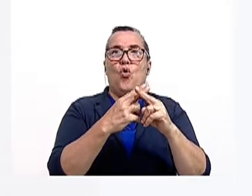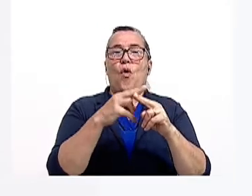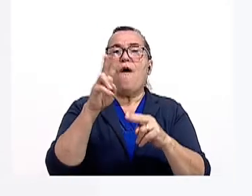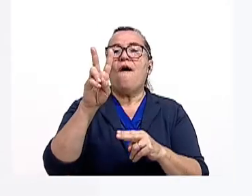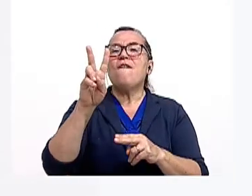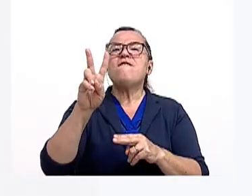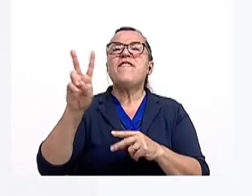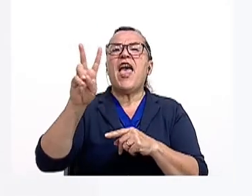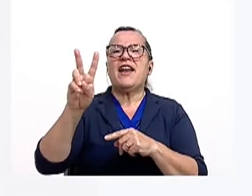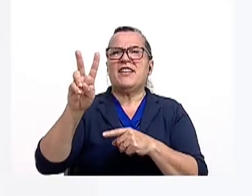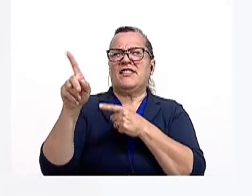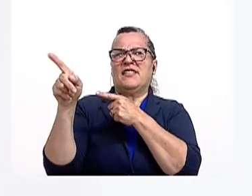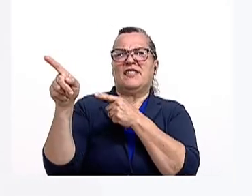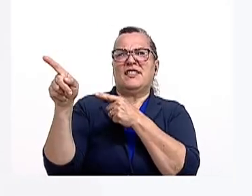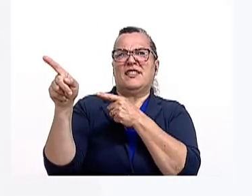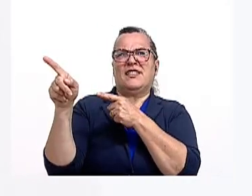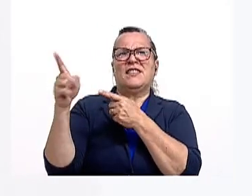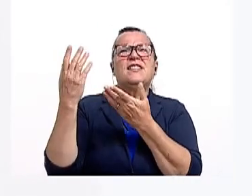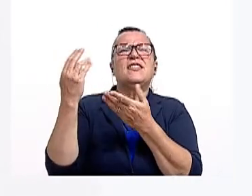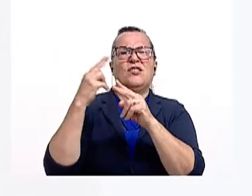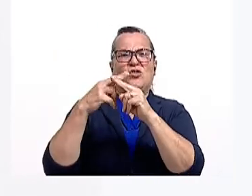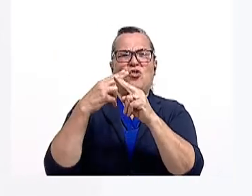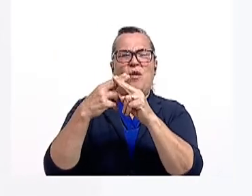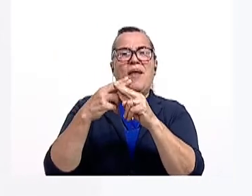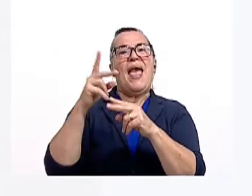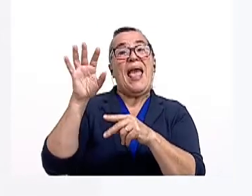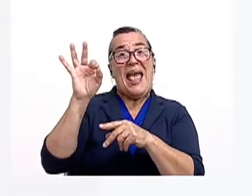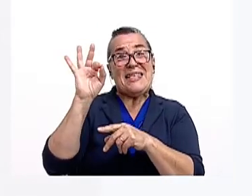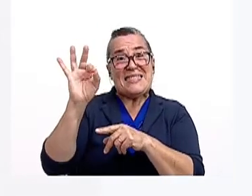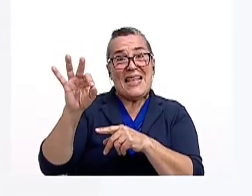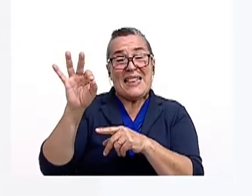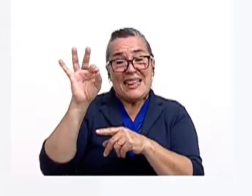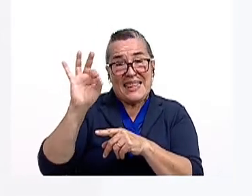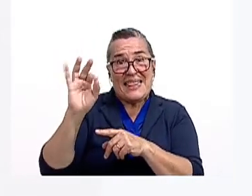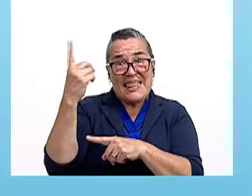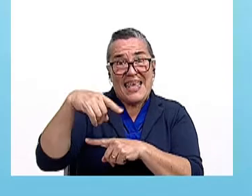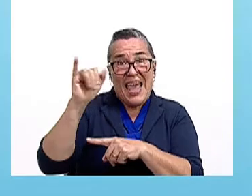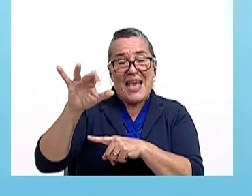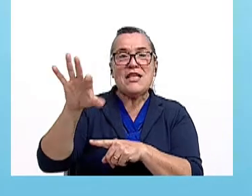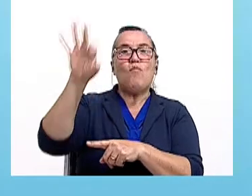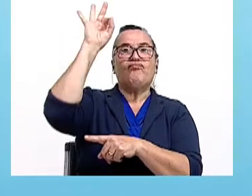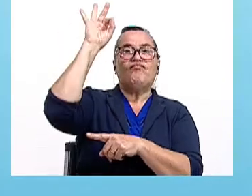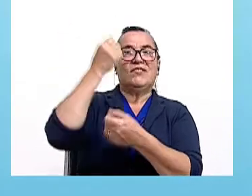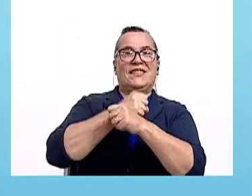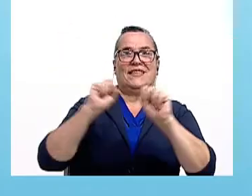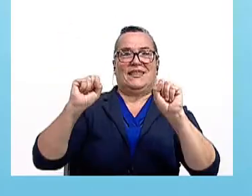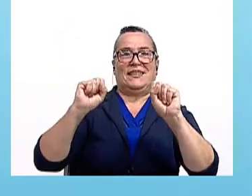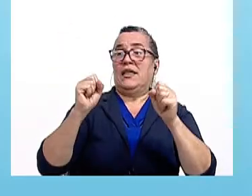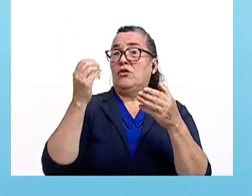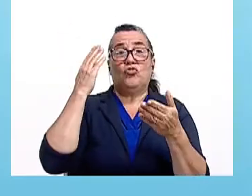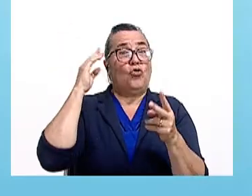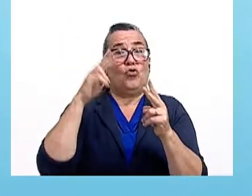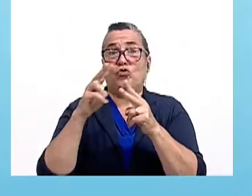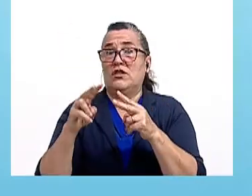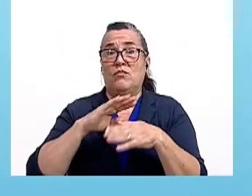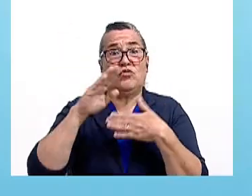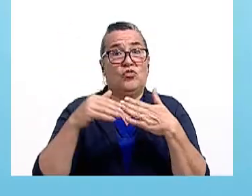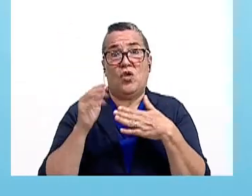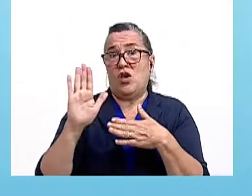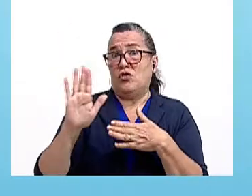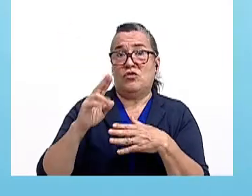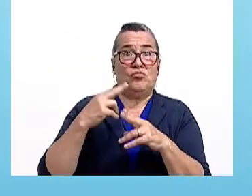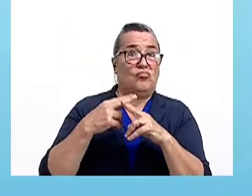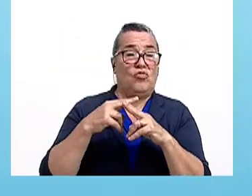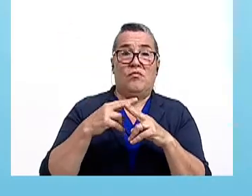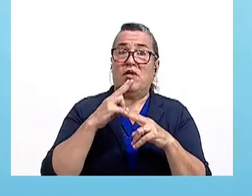qué le pone por nombre Viernes? Bueno, porque ese fue en el día que lo rescató y no conocemos en toda la obra su nombre